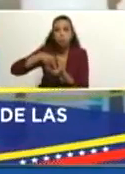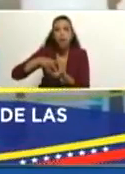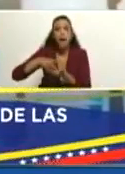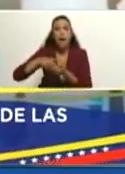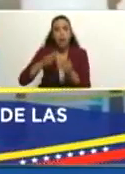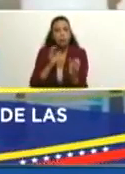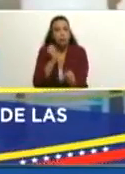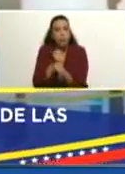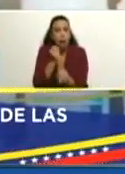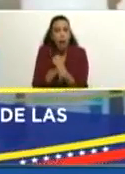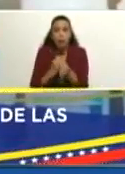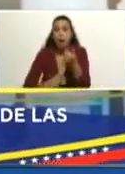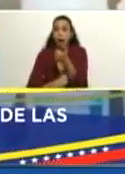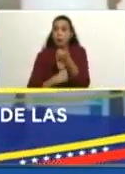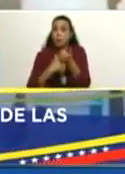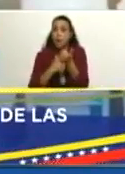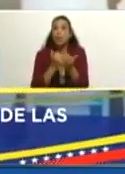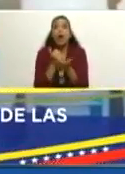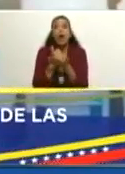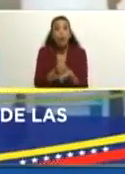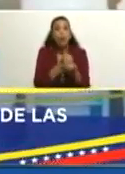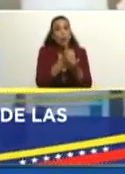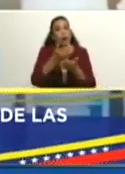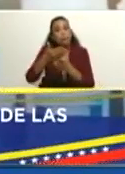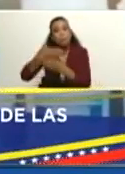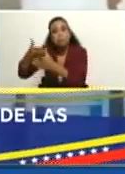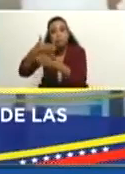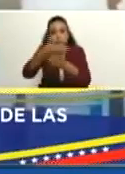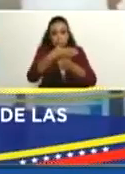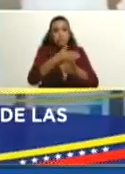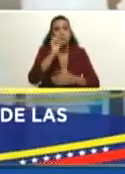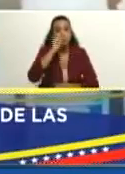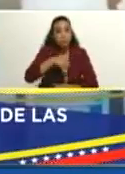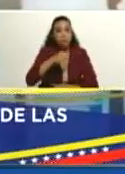primera línea también, apoyando, ayudando, colaborando, ¿verdad?